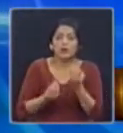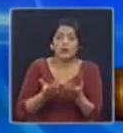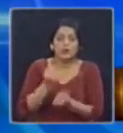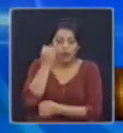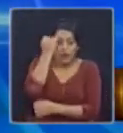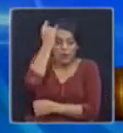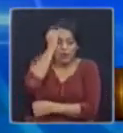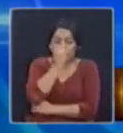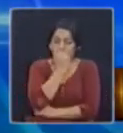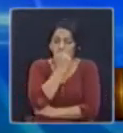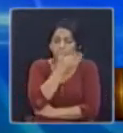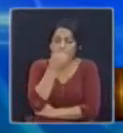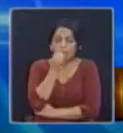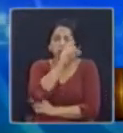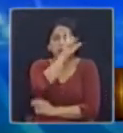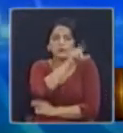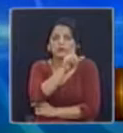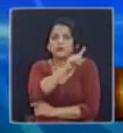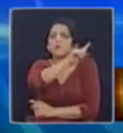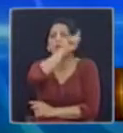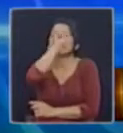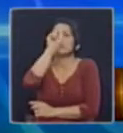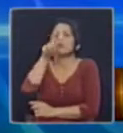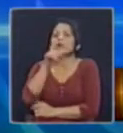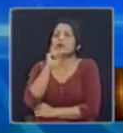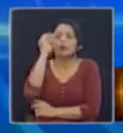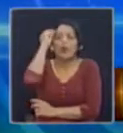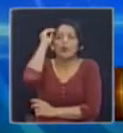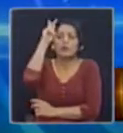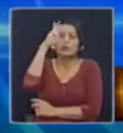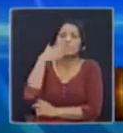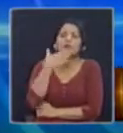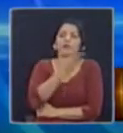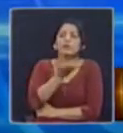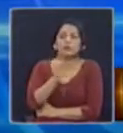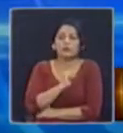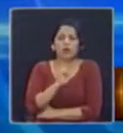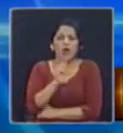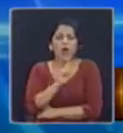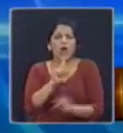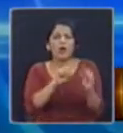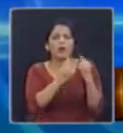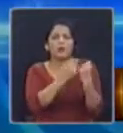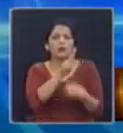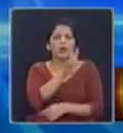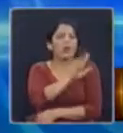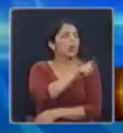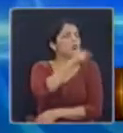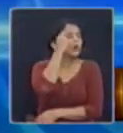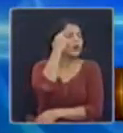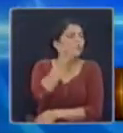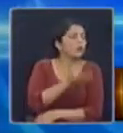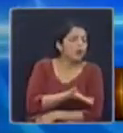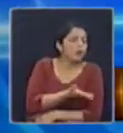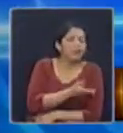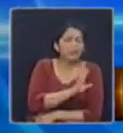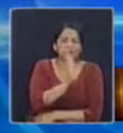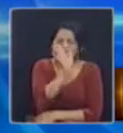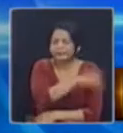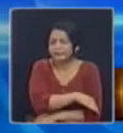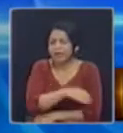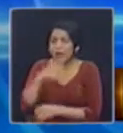popular, consultarle al pueblo. Vamos a preguntarle al pueblo qué es lo que quiere. No a Alianza País, no al partido político, no a